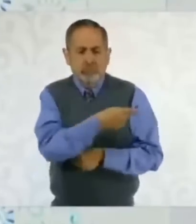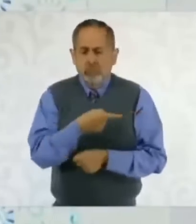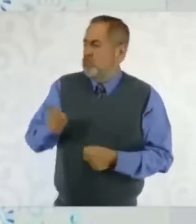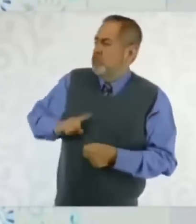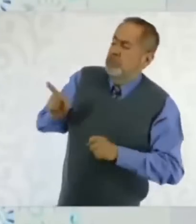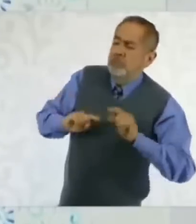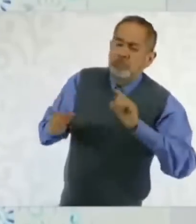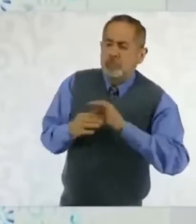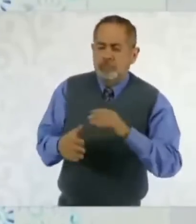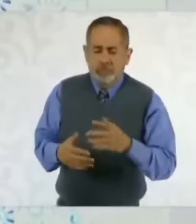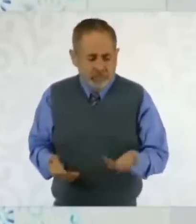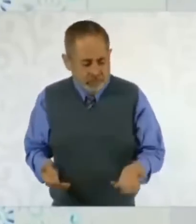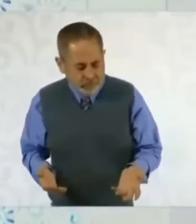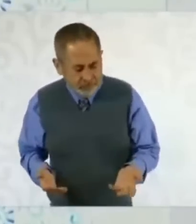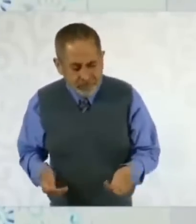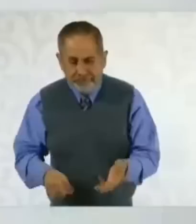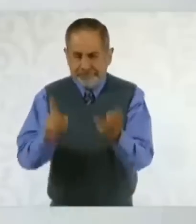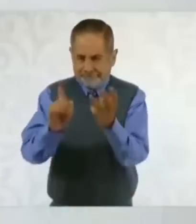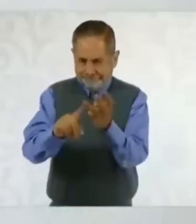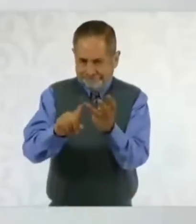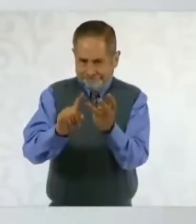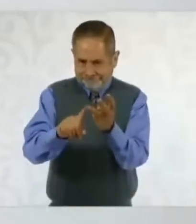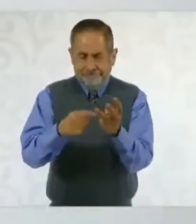Número 3.